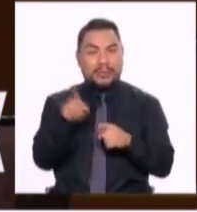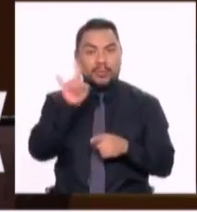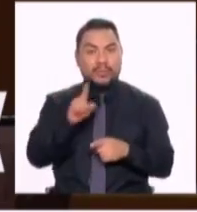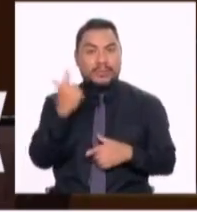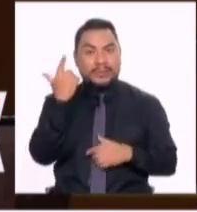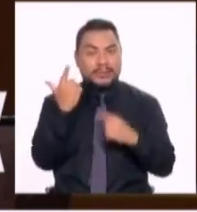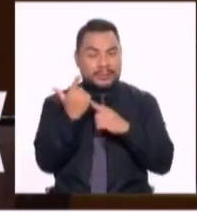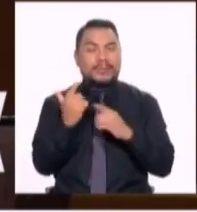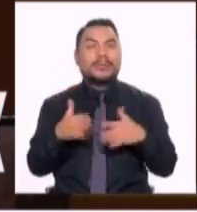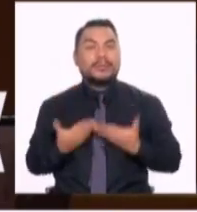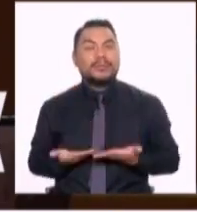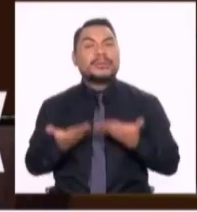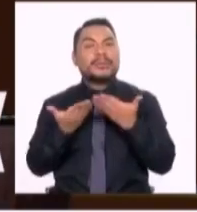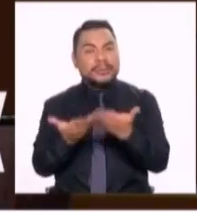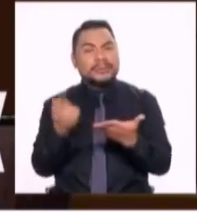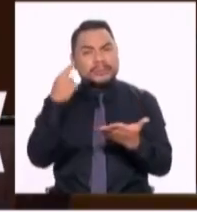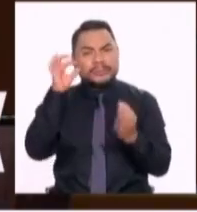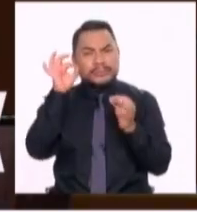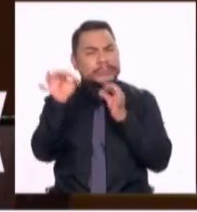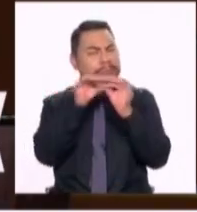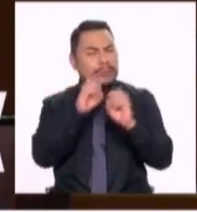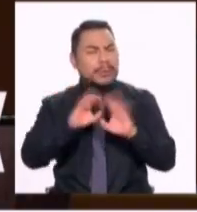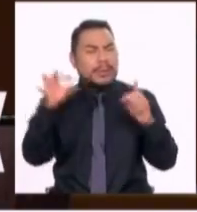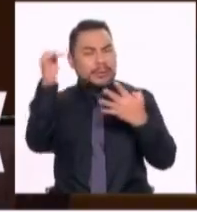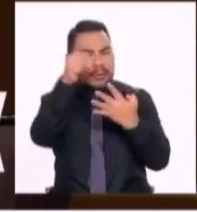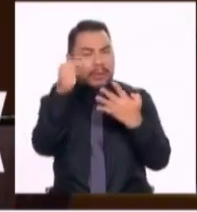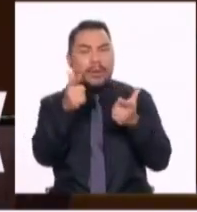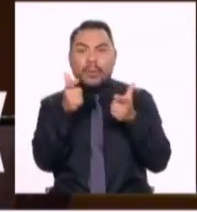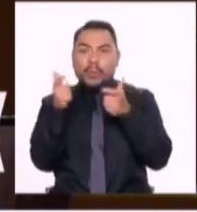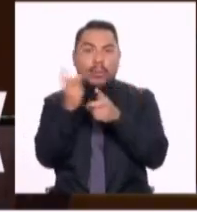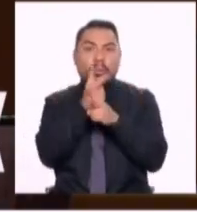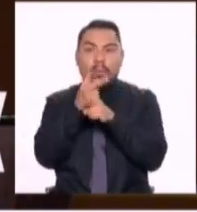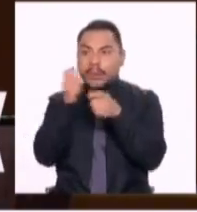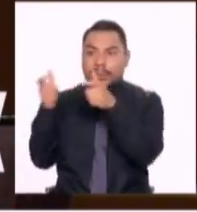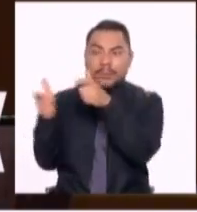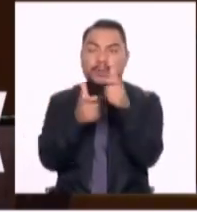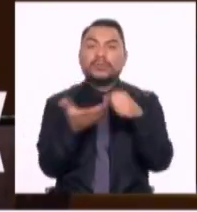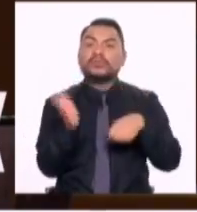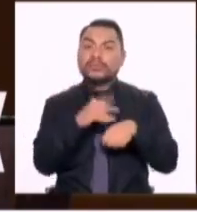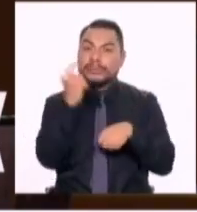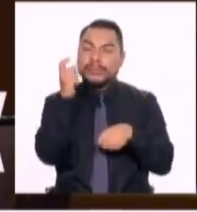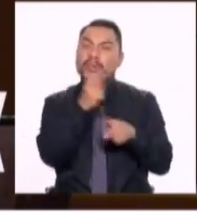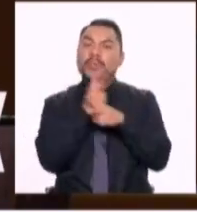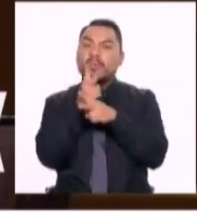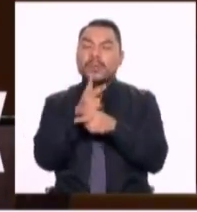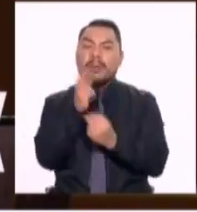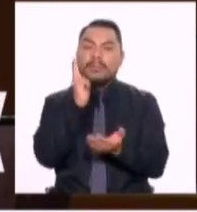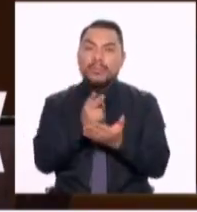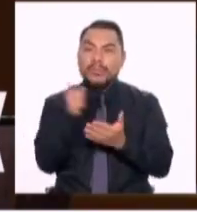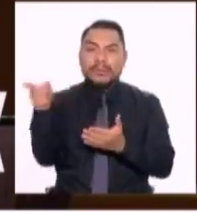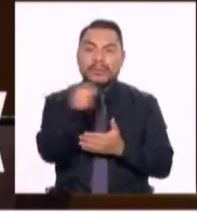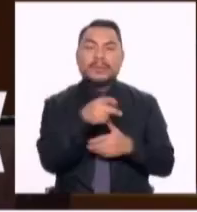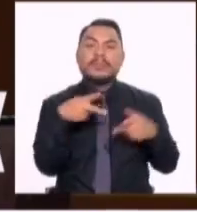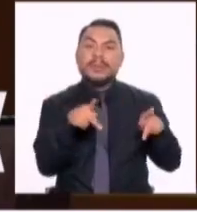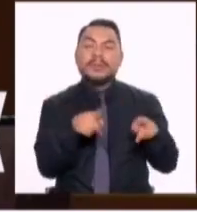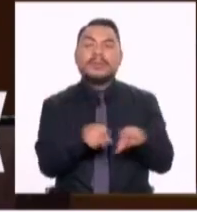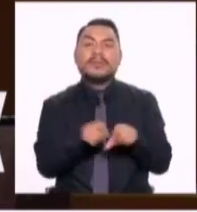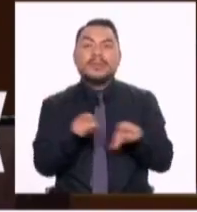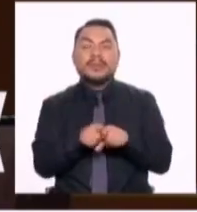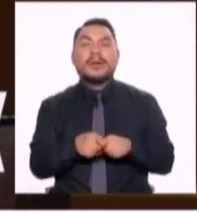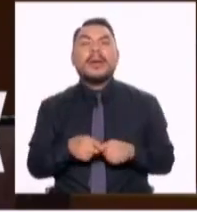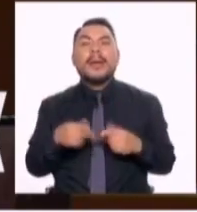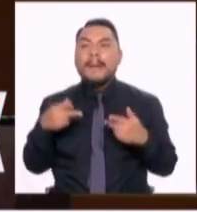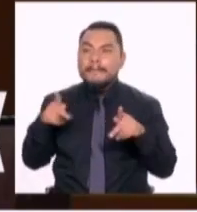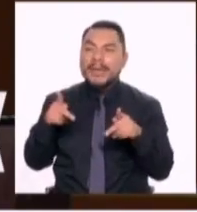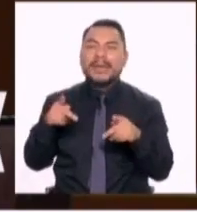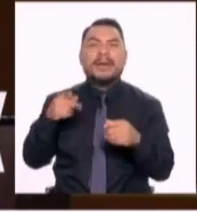Perú. Nosotros es uno de los países más ricos del mundo. Tenemos los climas más serios